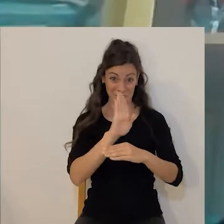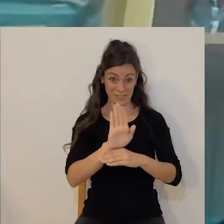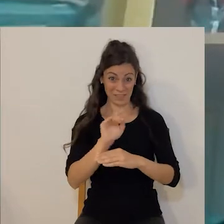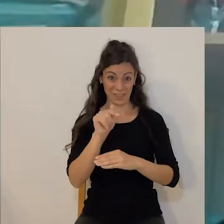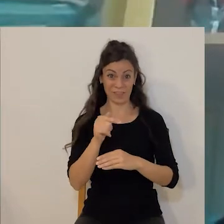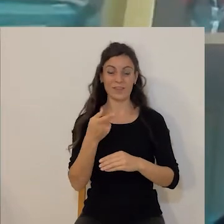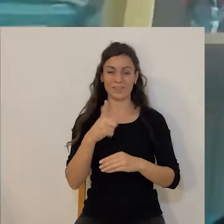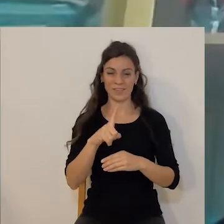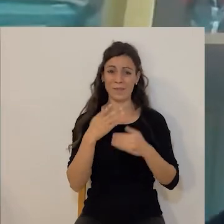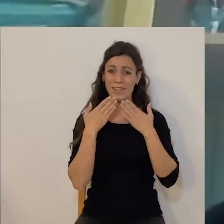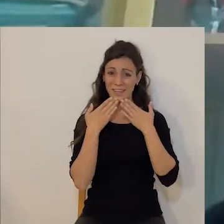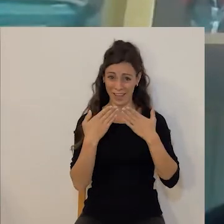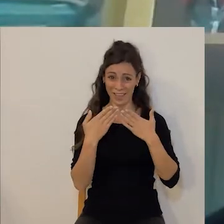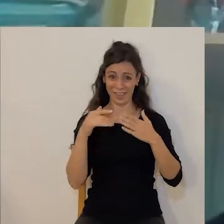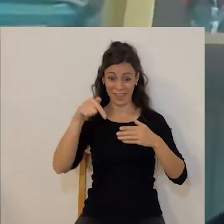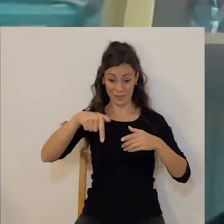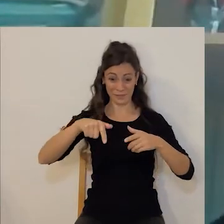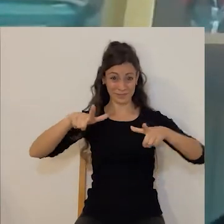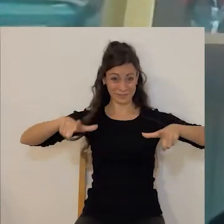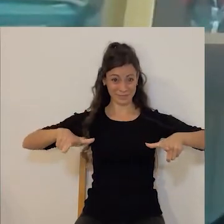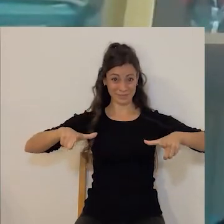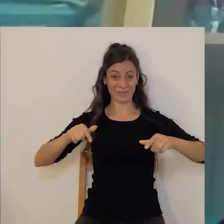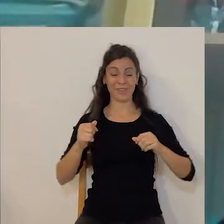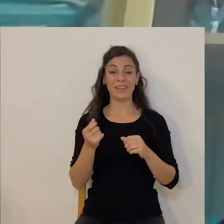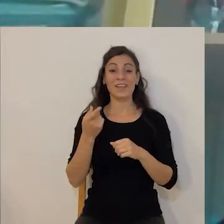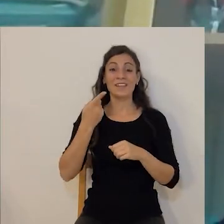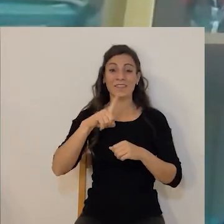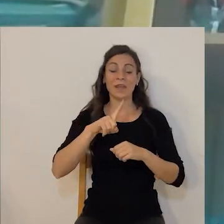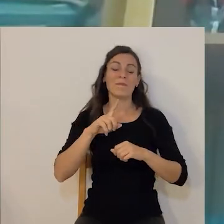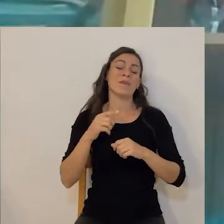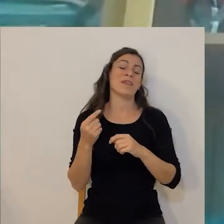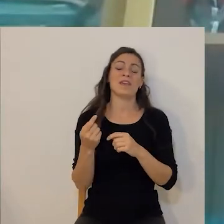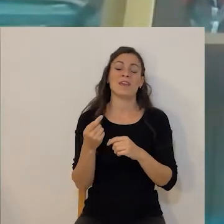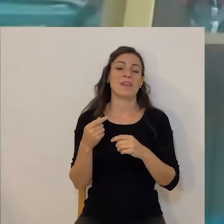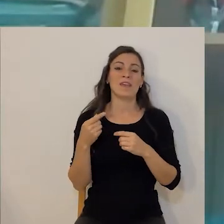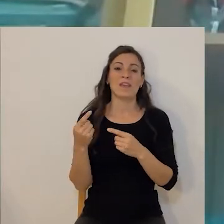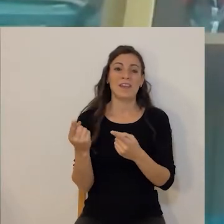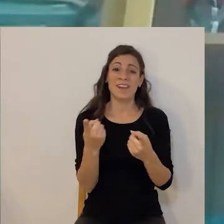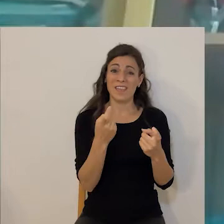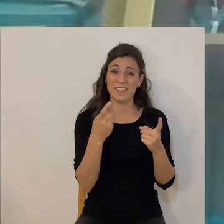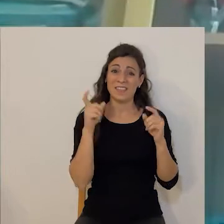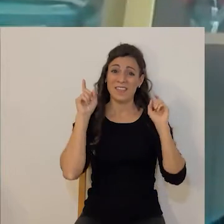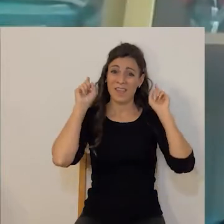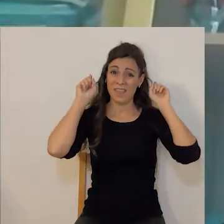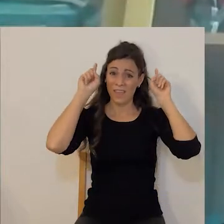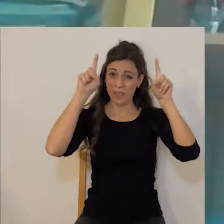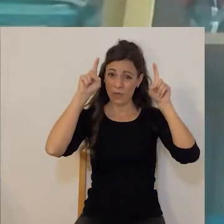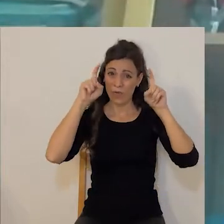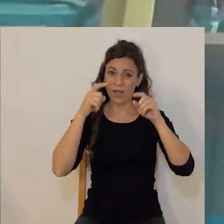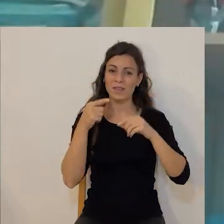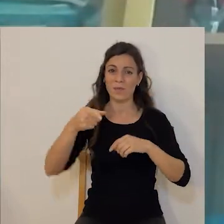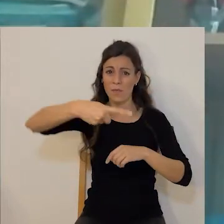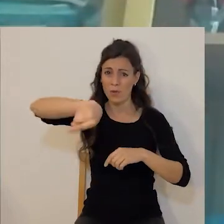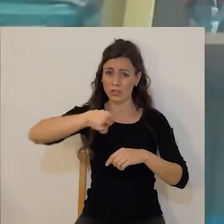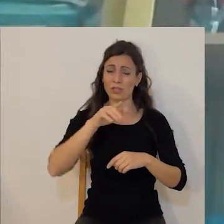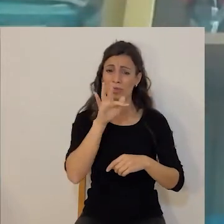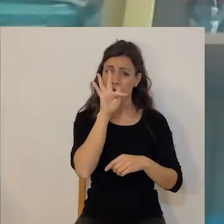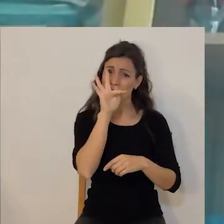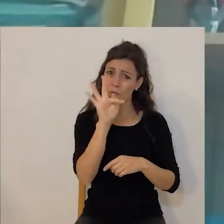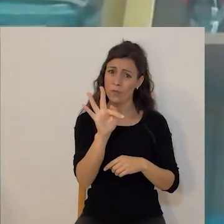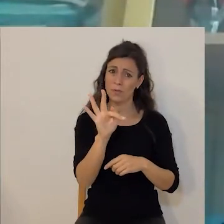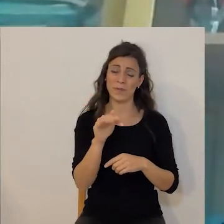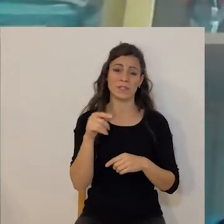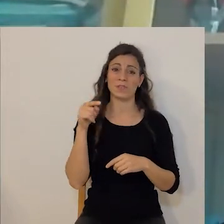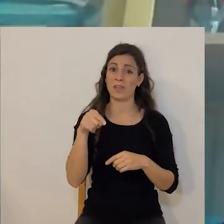estar aquí, por el compromiso con las necesidades educativas que tanta falta hace y más en estos momentos,